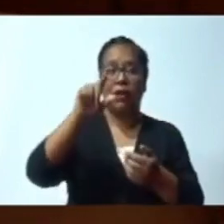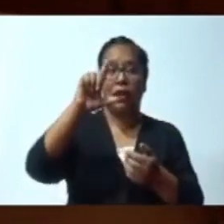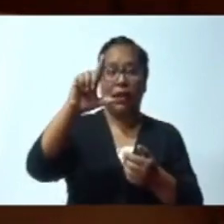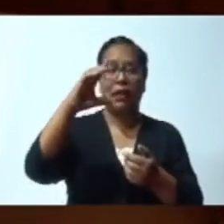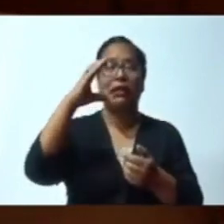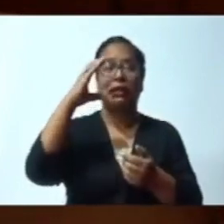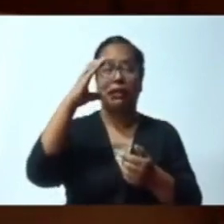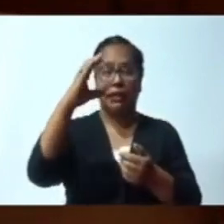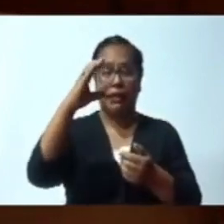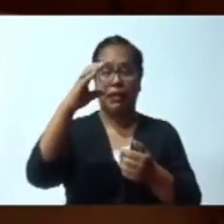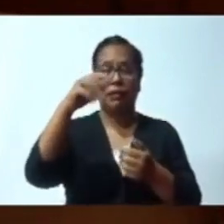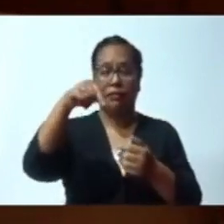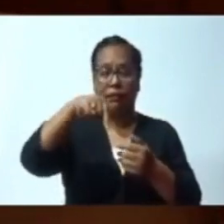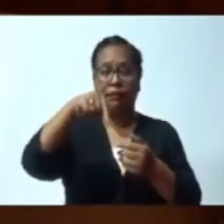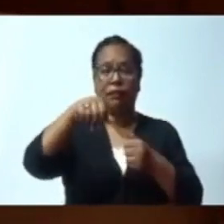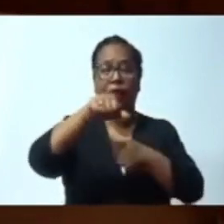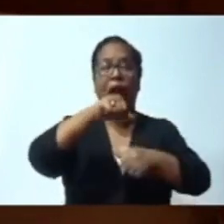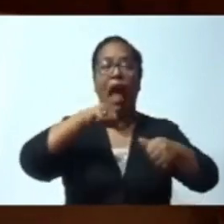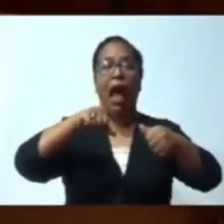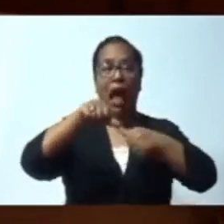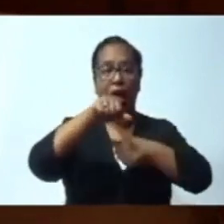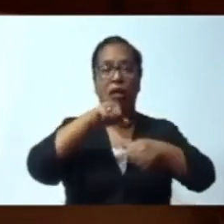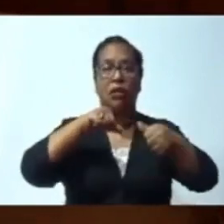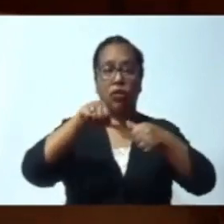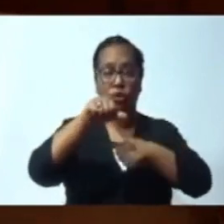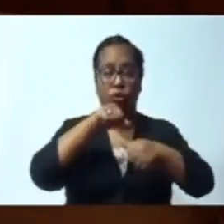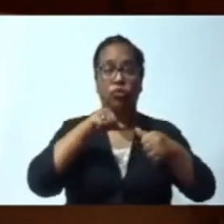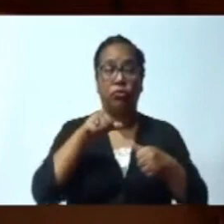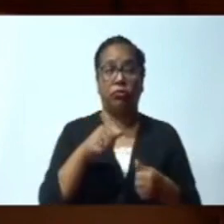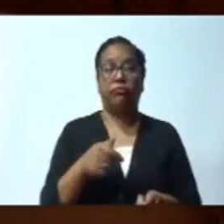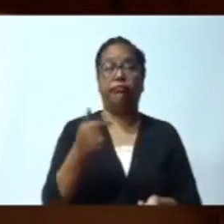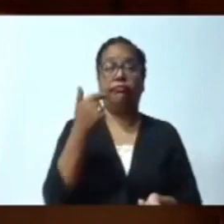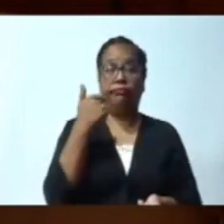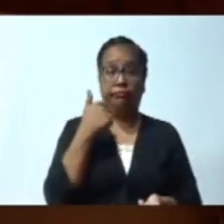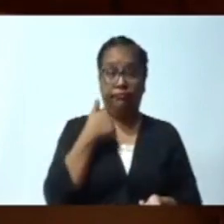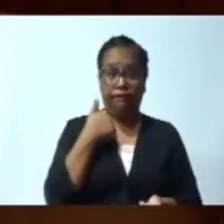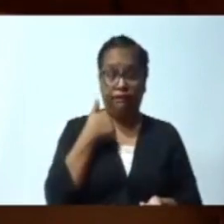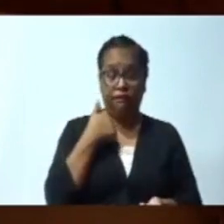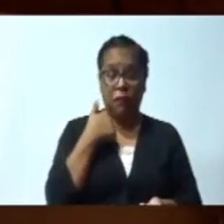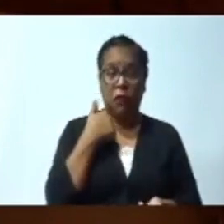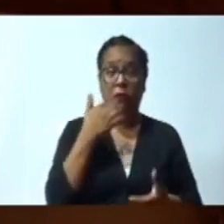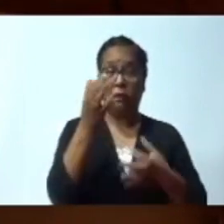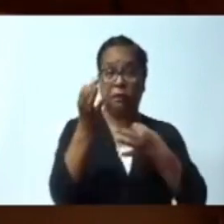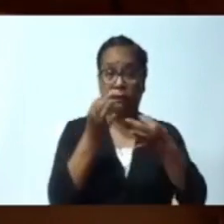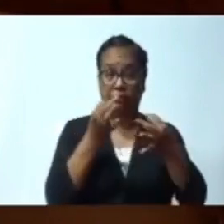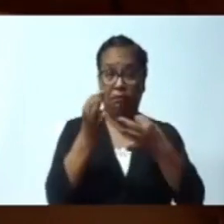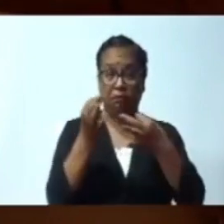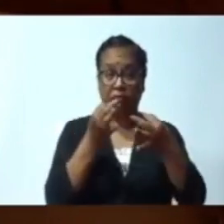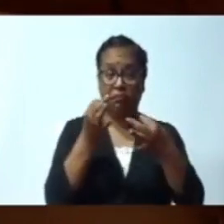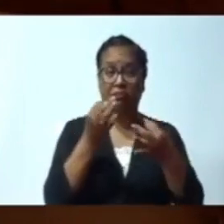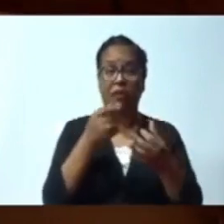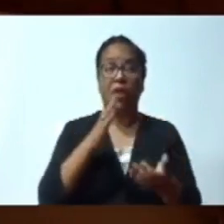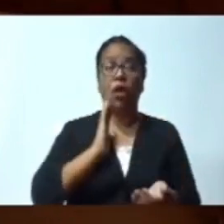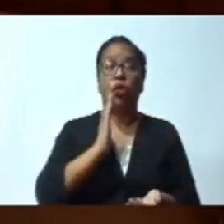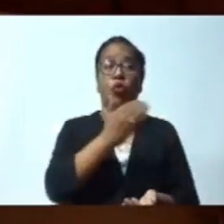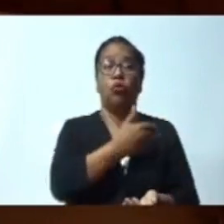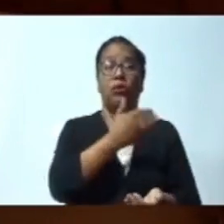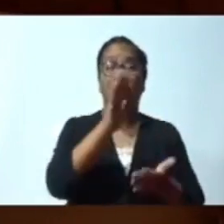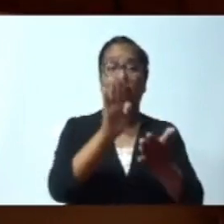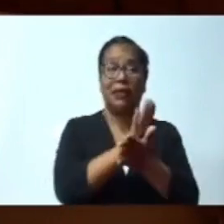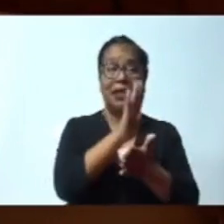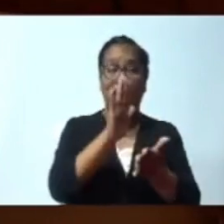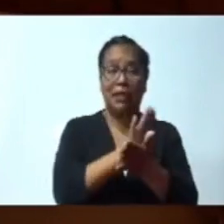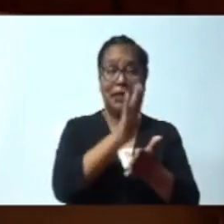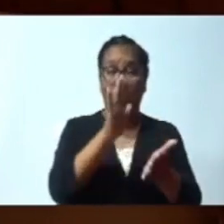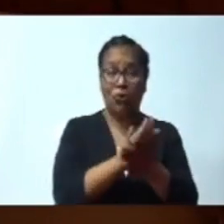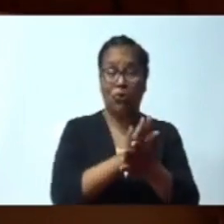Casas, Azua. Le escribo para hablarle de las condiciones en que se encuentra la escuela de nuestra comunidad. Fue construida hace